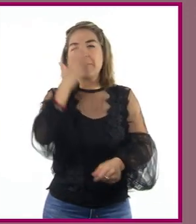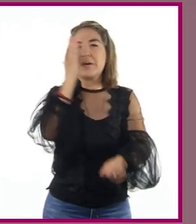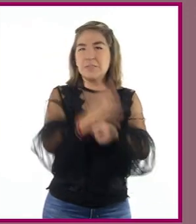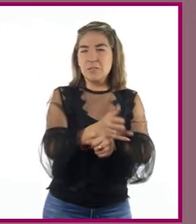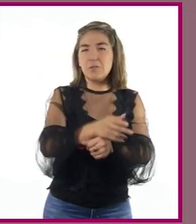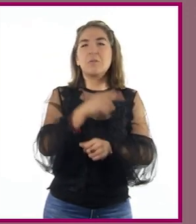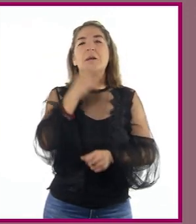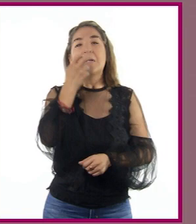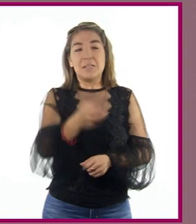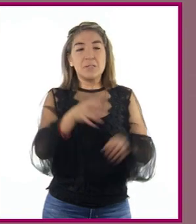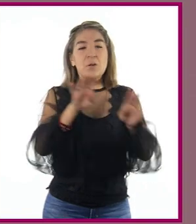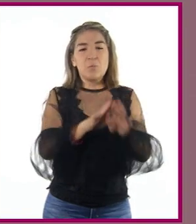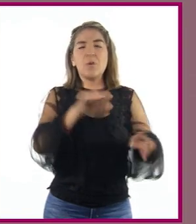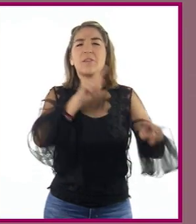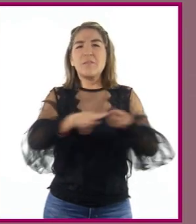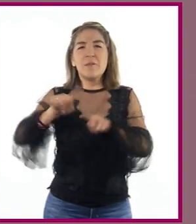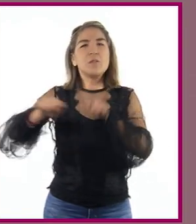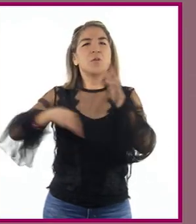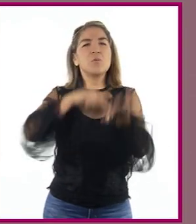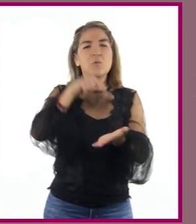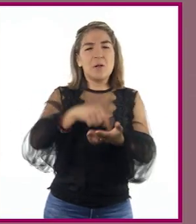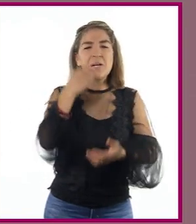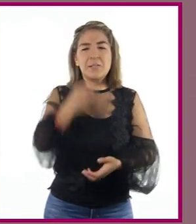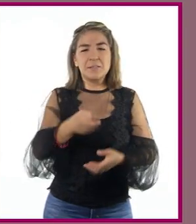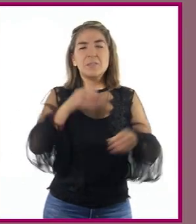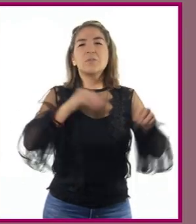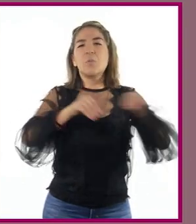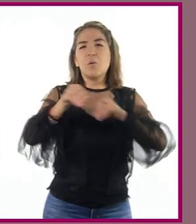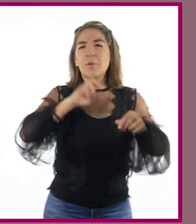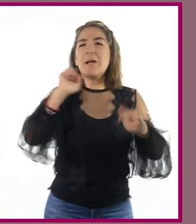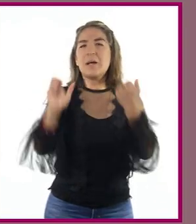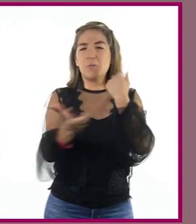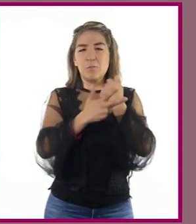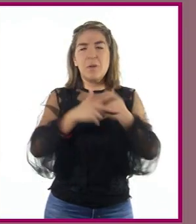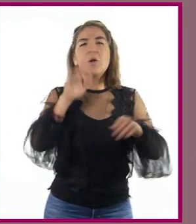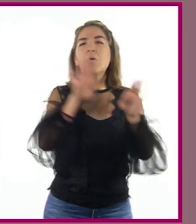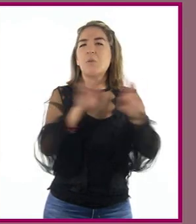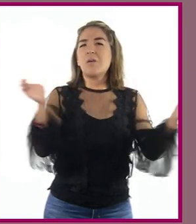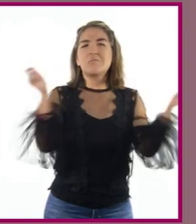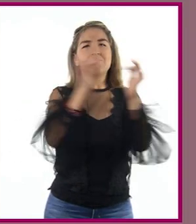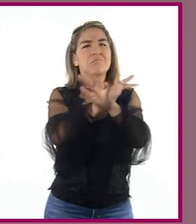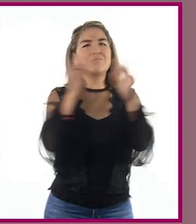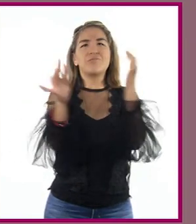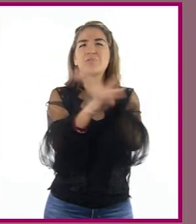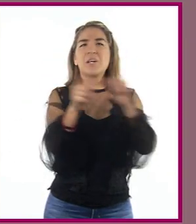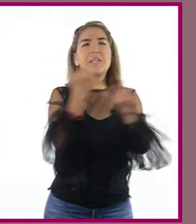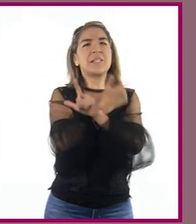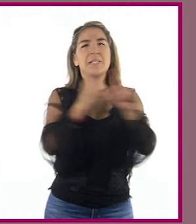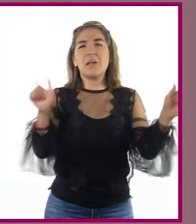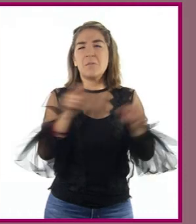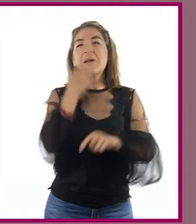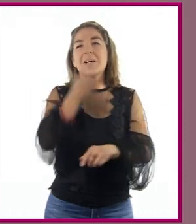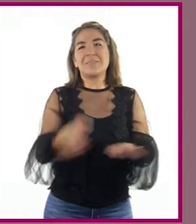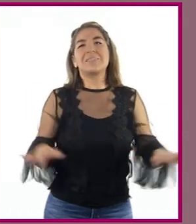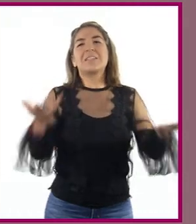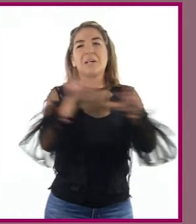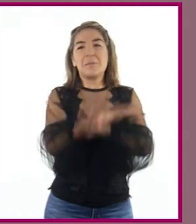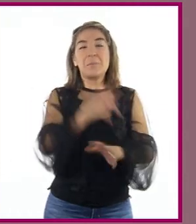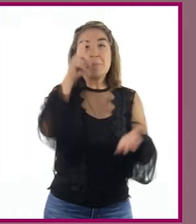En cuanto a la movilidad de la Unión Europea, el concepto de la libre circulación de personas cambió.